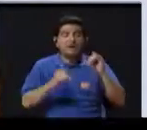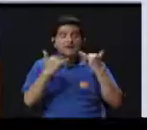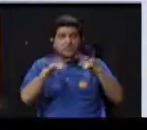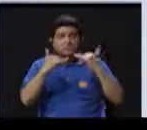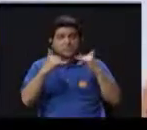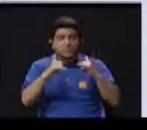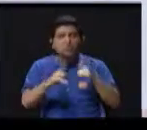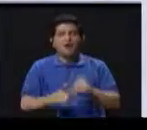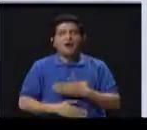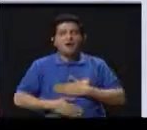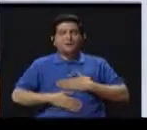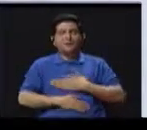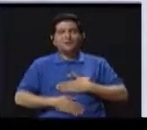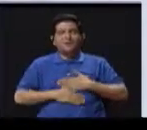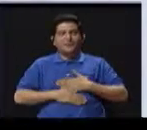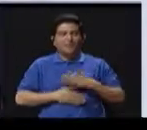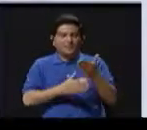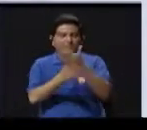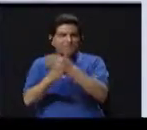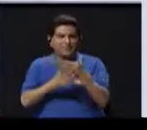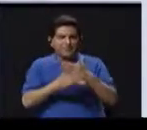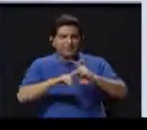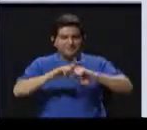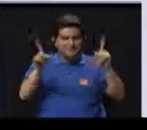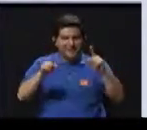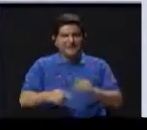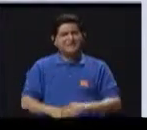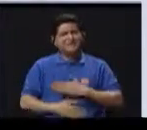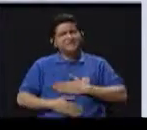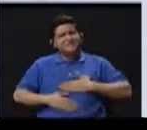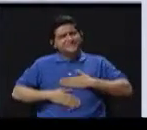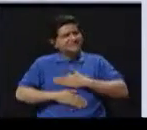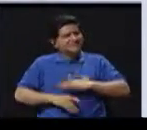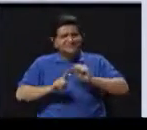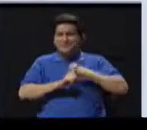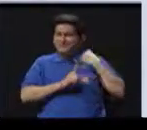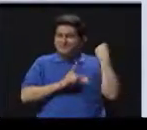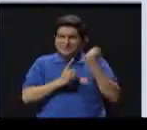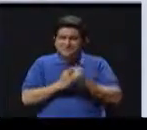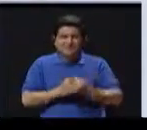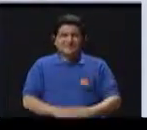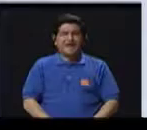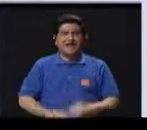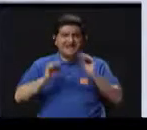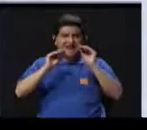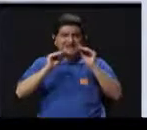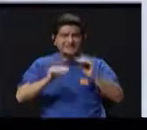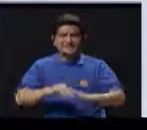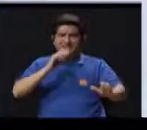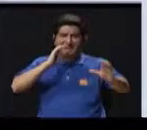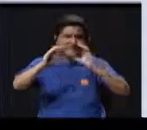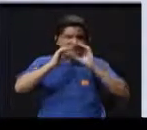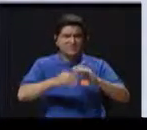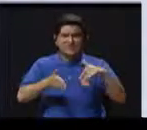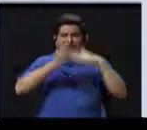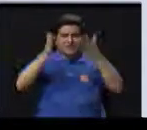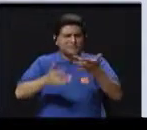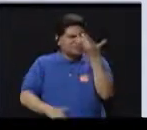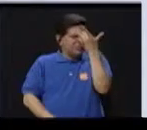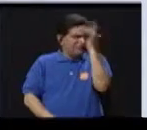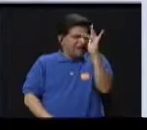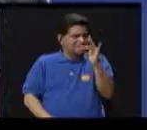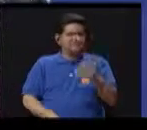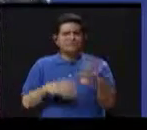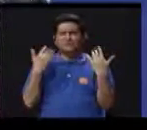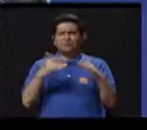las niñas jugaron con ellos, disfrutaron con ellos. Pero en realidad es un placer dar clase en comunicación. Son estudiantes